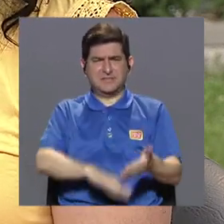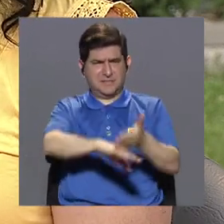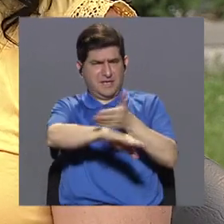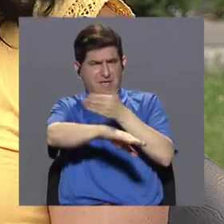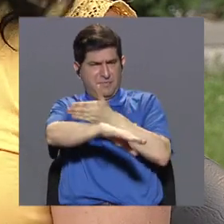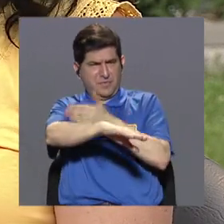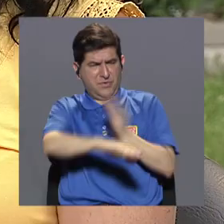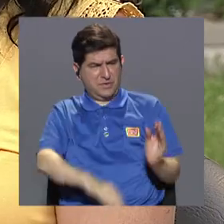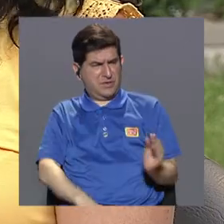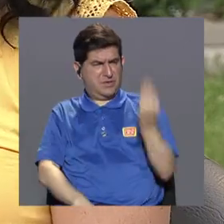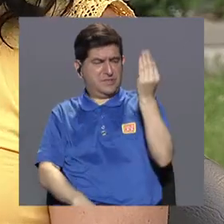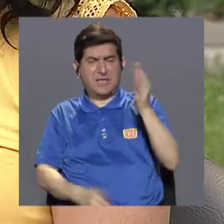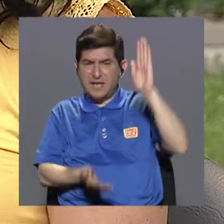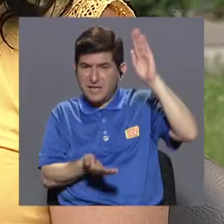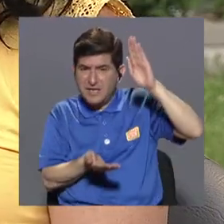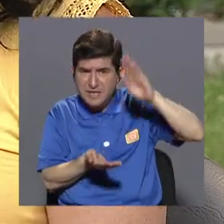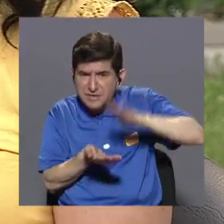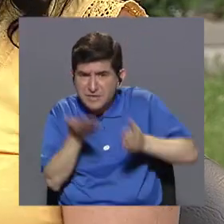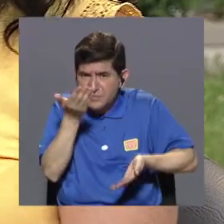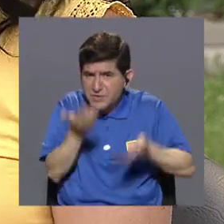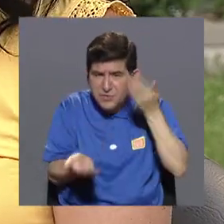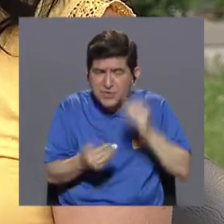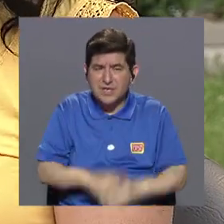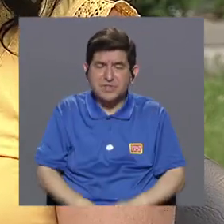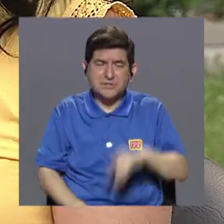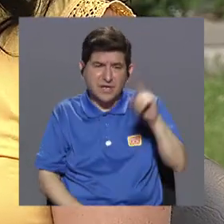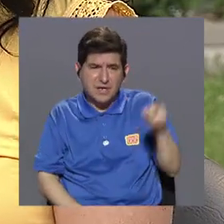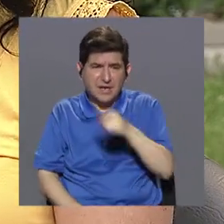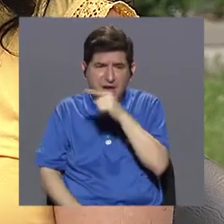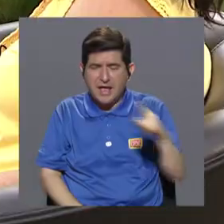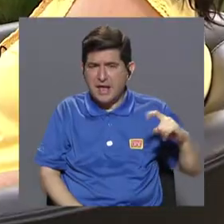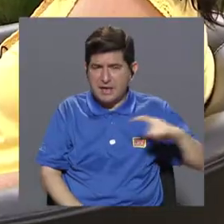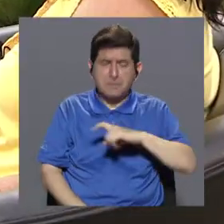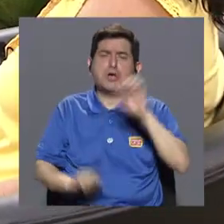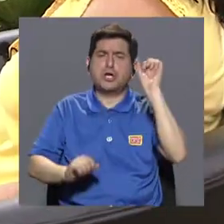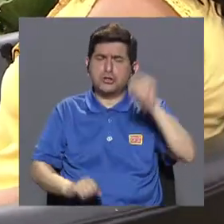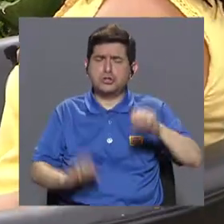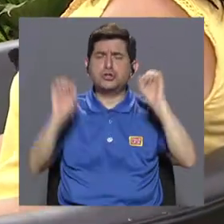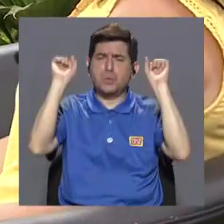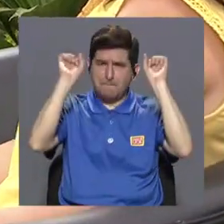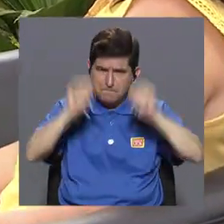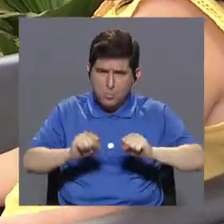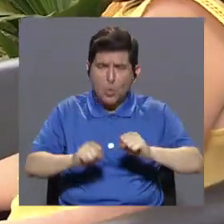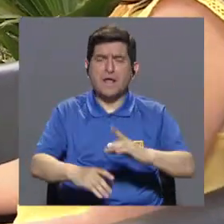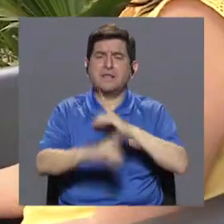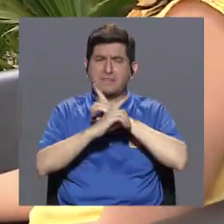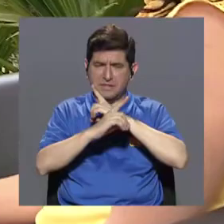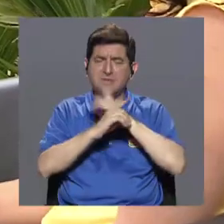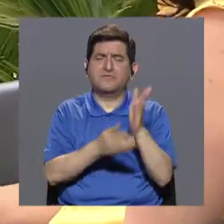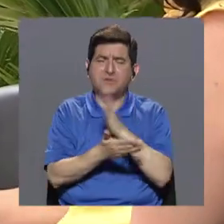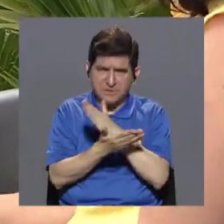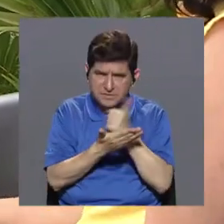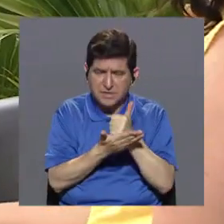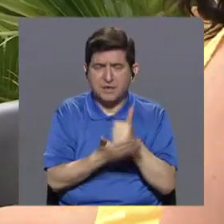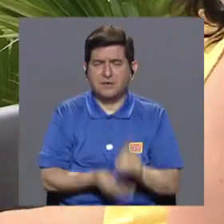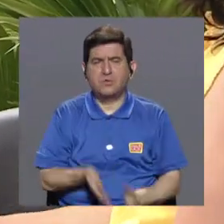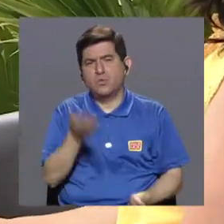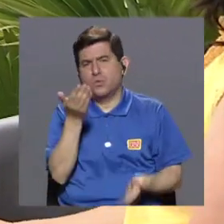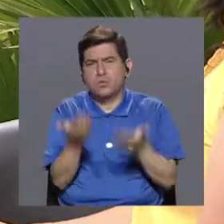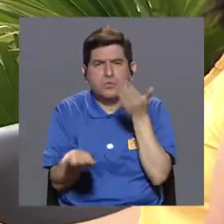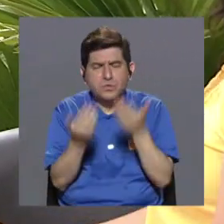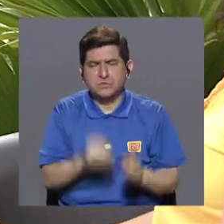van creciendo, y por eso tal vez se va disminuyendo un poquito la desparasitación. Sí, se pueden generar defensas, digamos, algunos